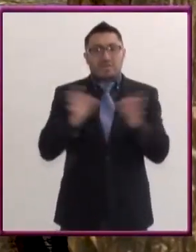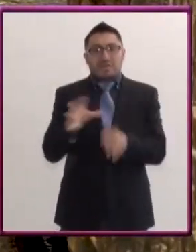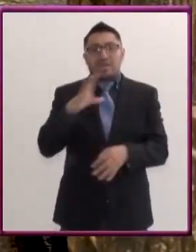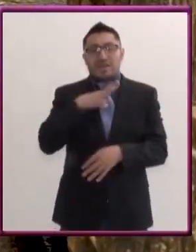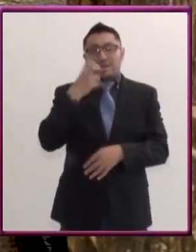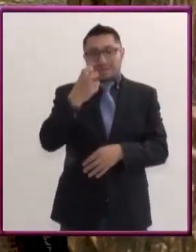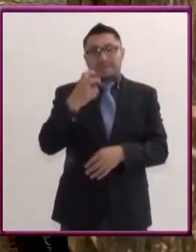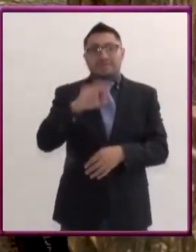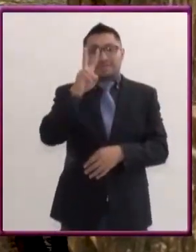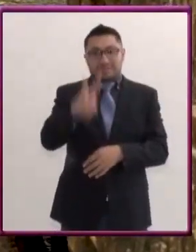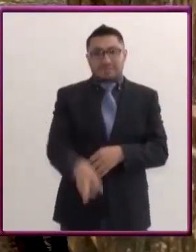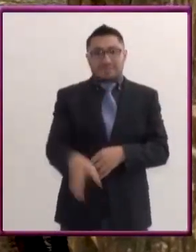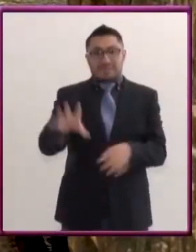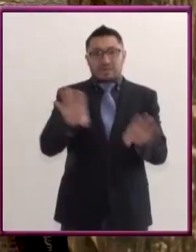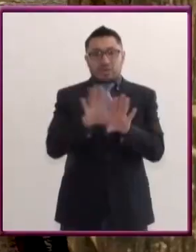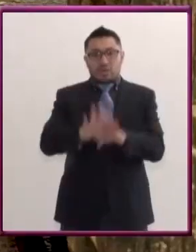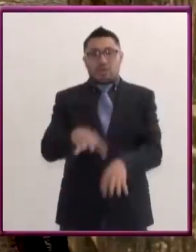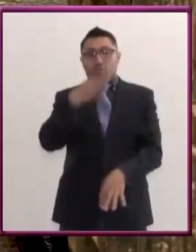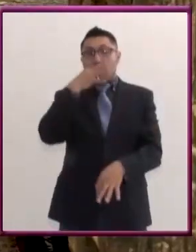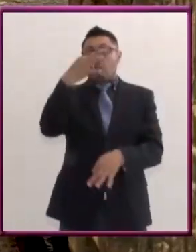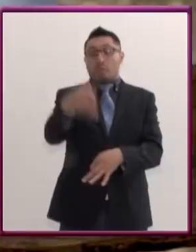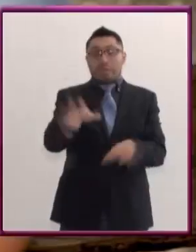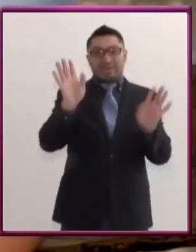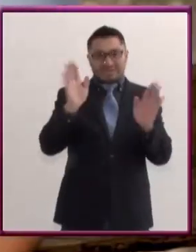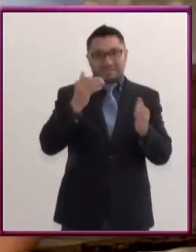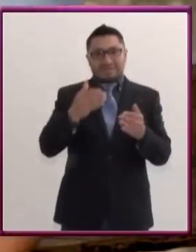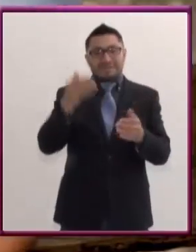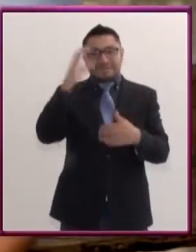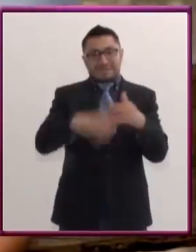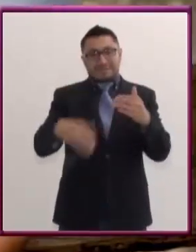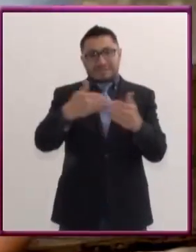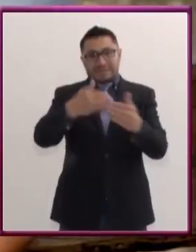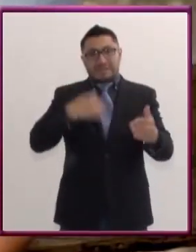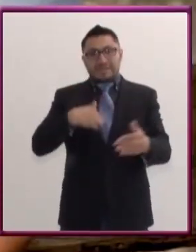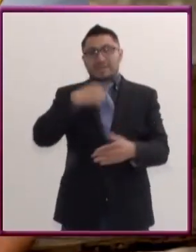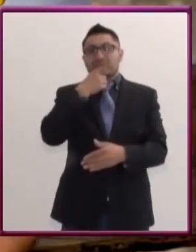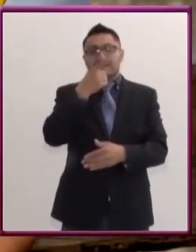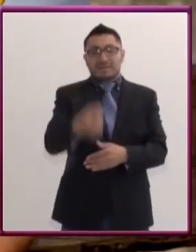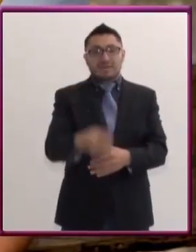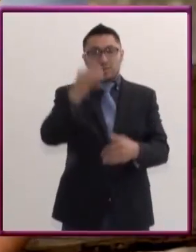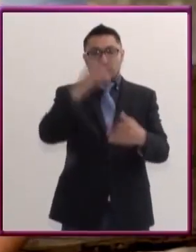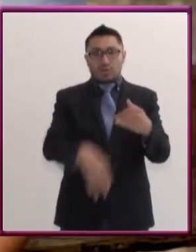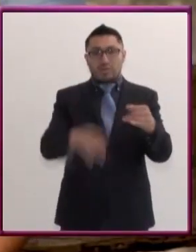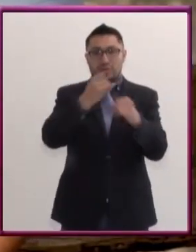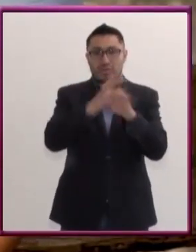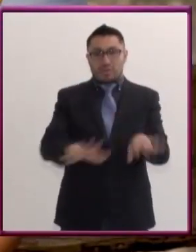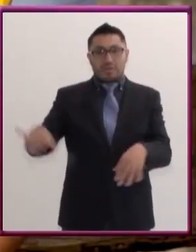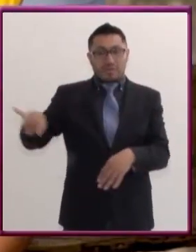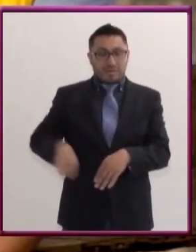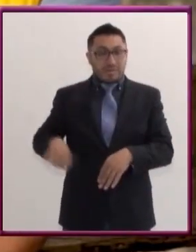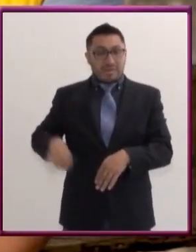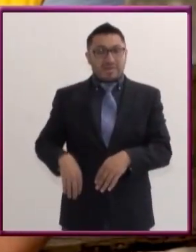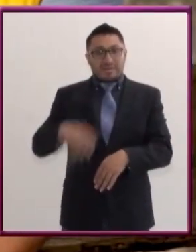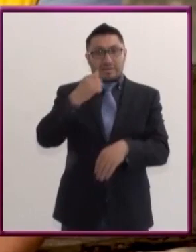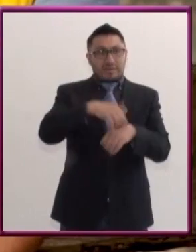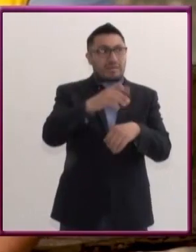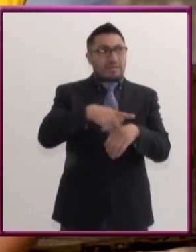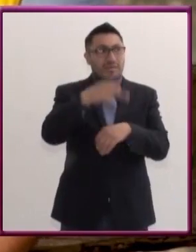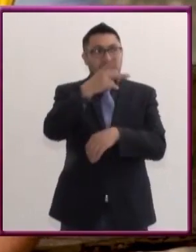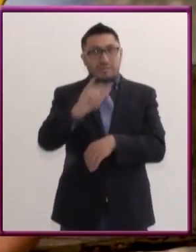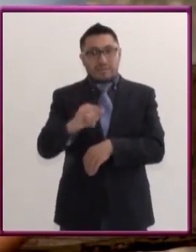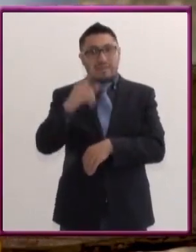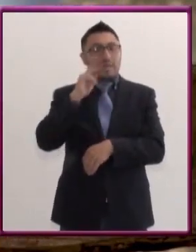importancia. Eso sí, es como una advertencia. Antes de que nos vayamos, te quiero decir el último dato extraño de este número,